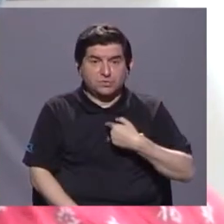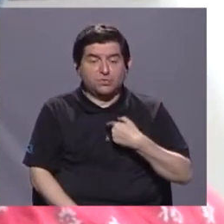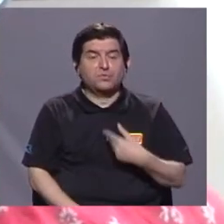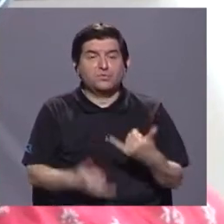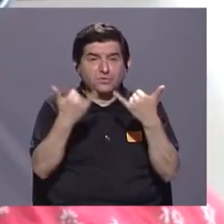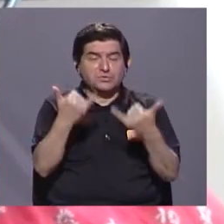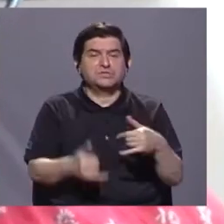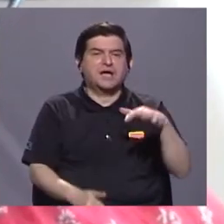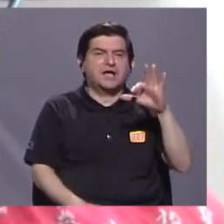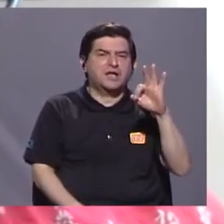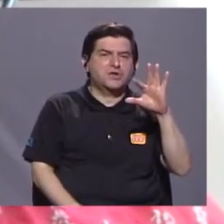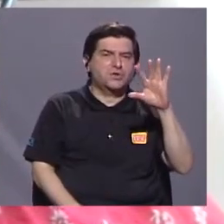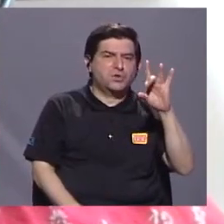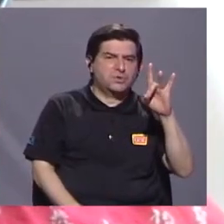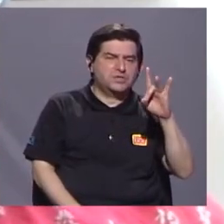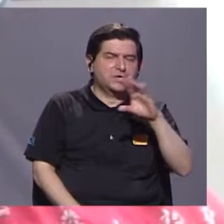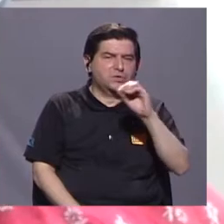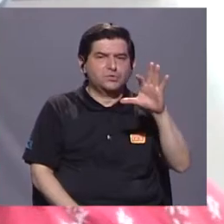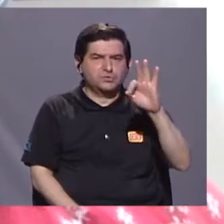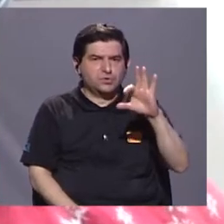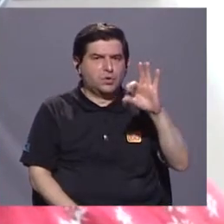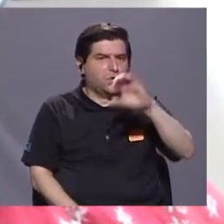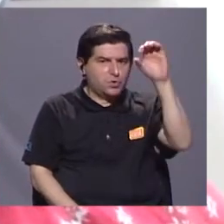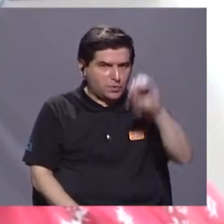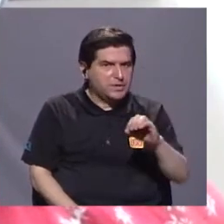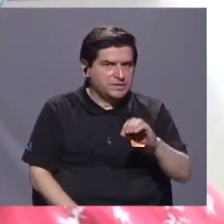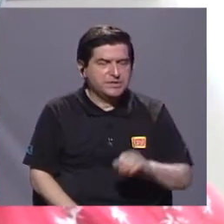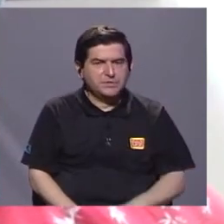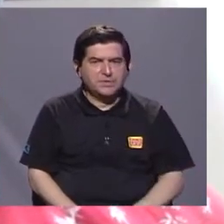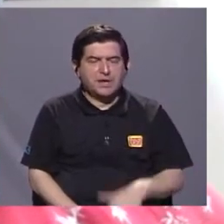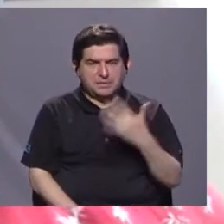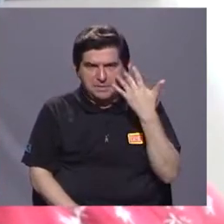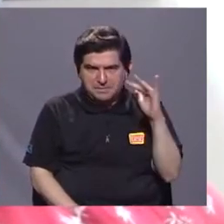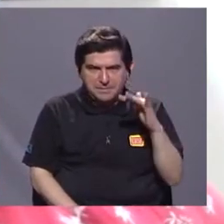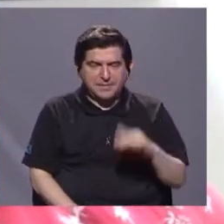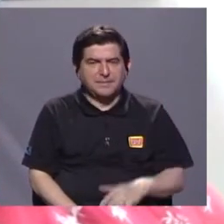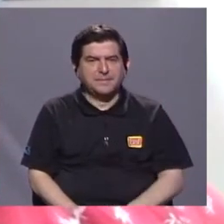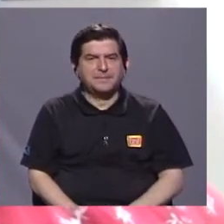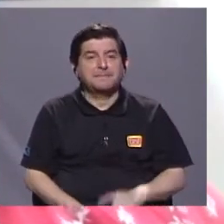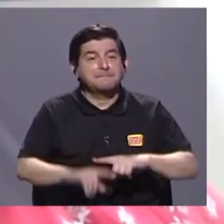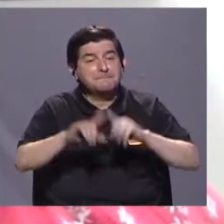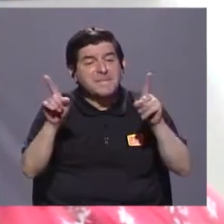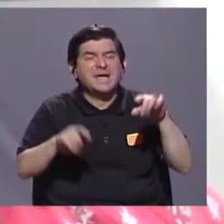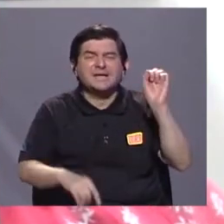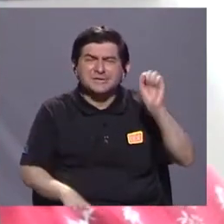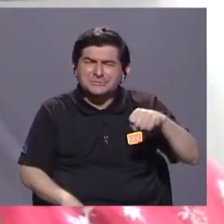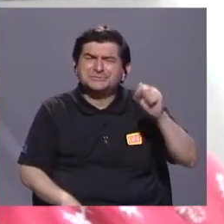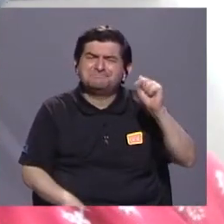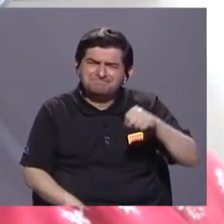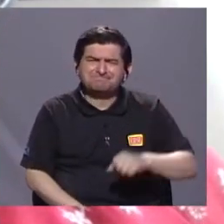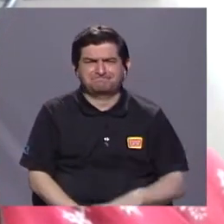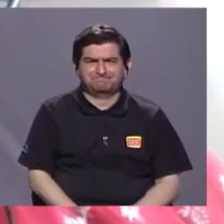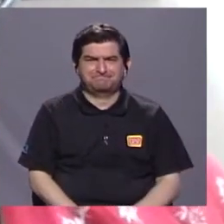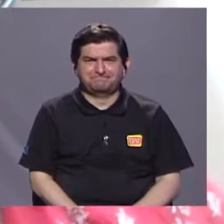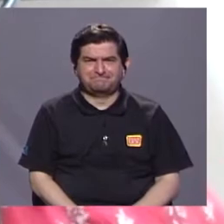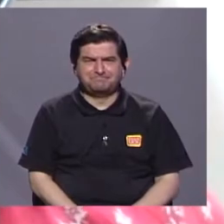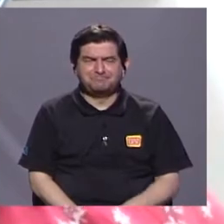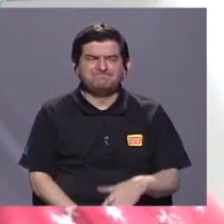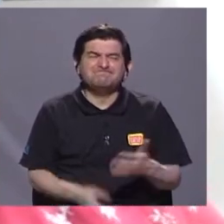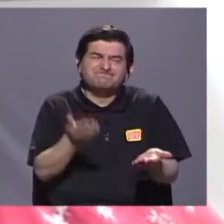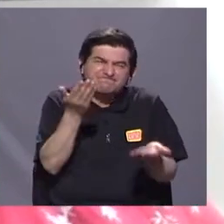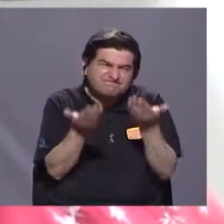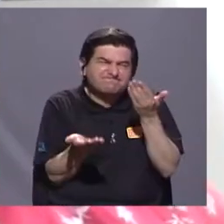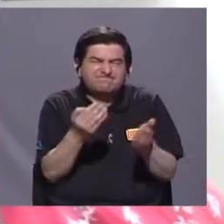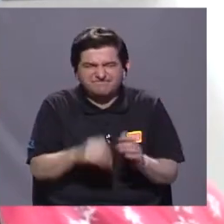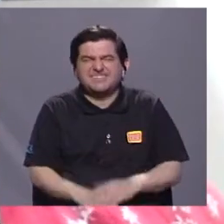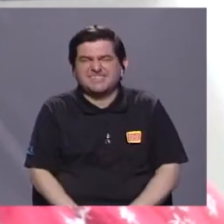en los 98 99 por ciento de parecido pero sí pues muy probablemente